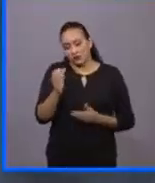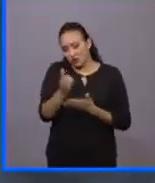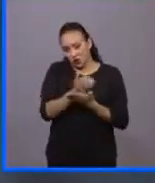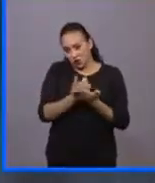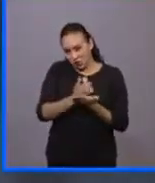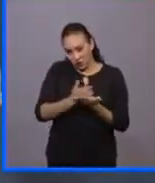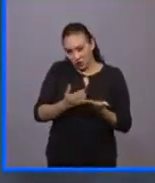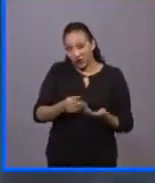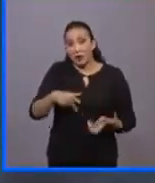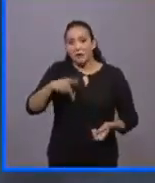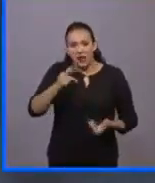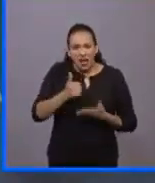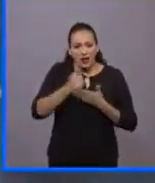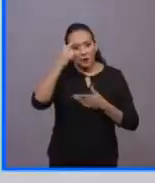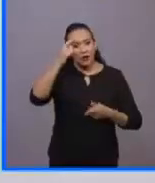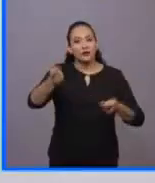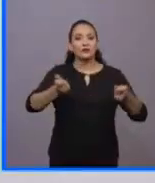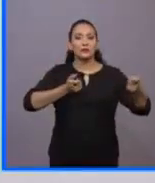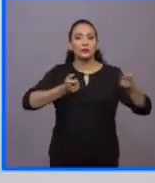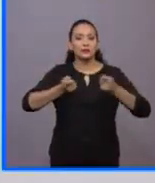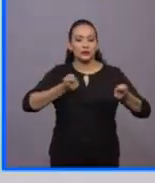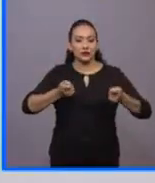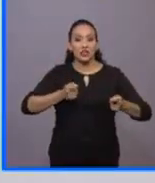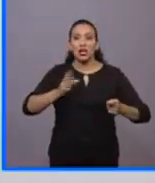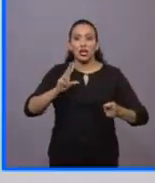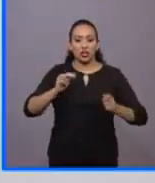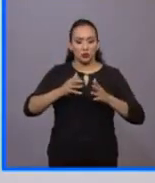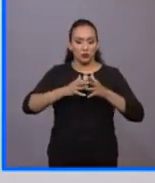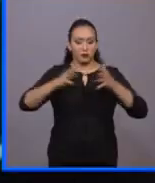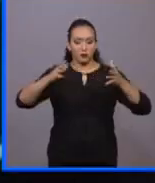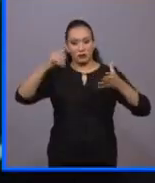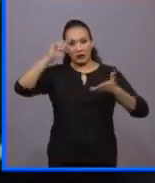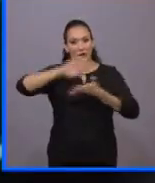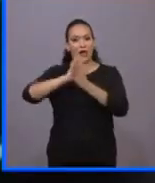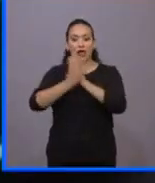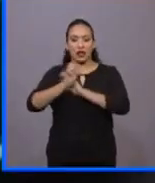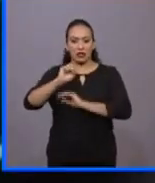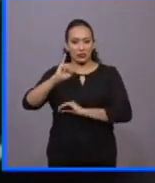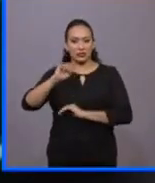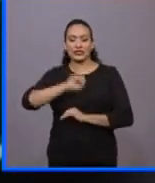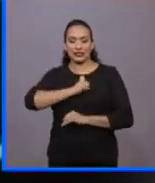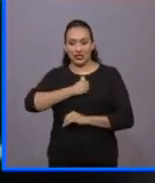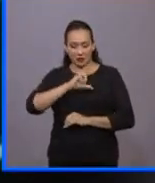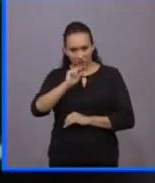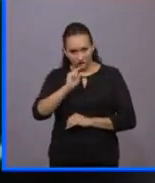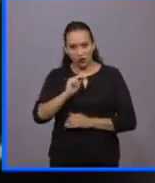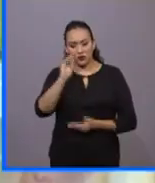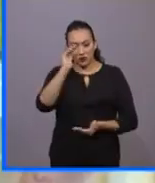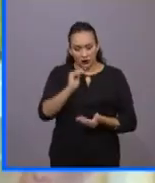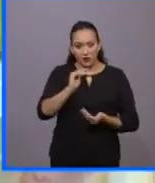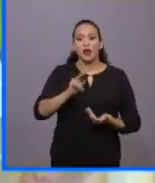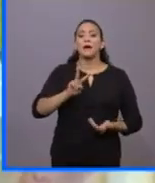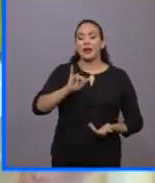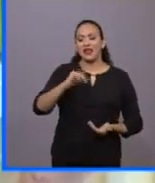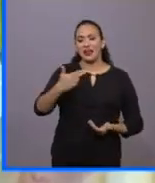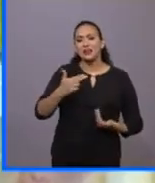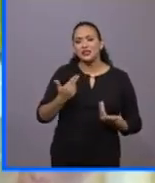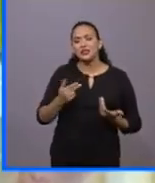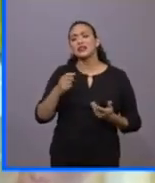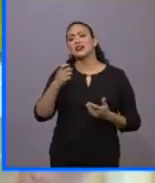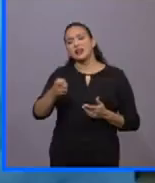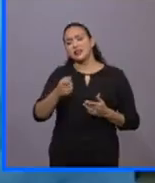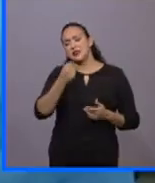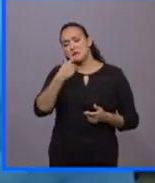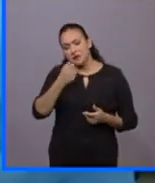infección, ayudan a controlarla y evitar que avance a SIDA. La profilaxis previa a la exposición es una estrategia